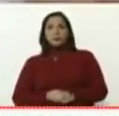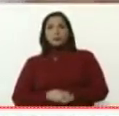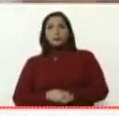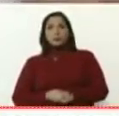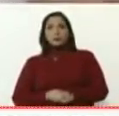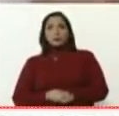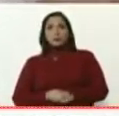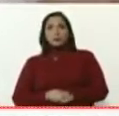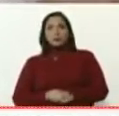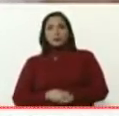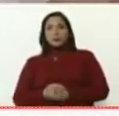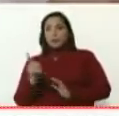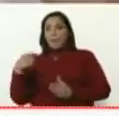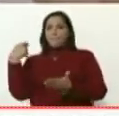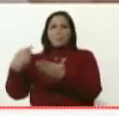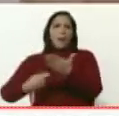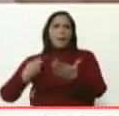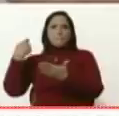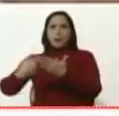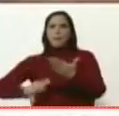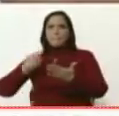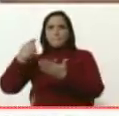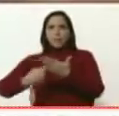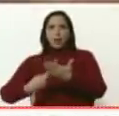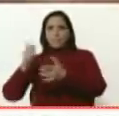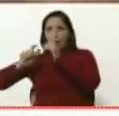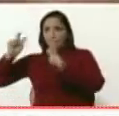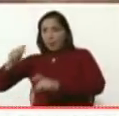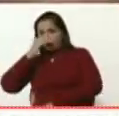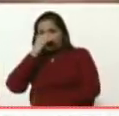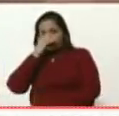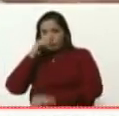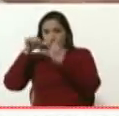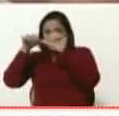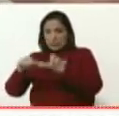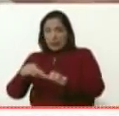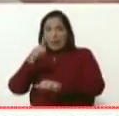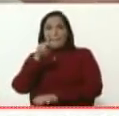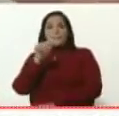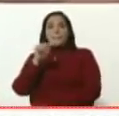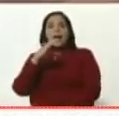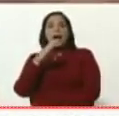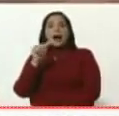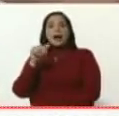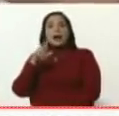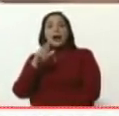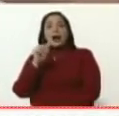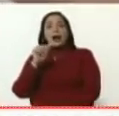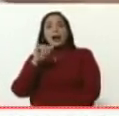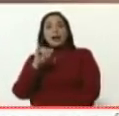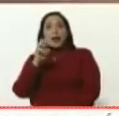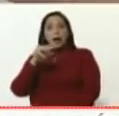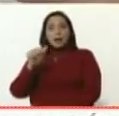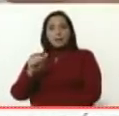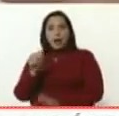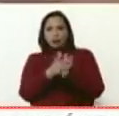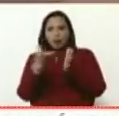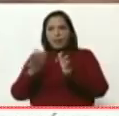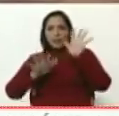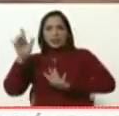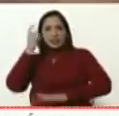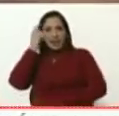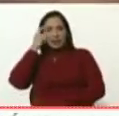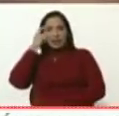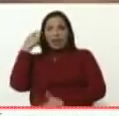los mantuvo a los desertores y criminales en la localidad de Pacaraima durante 15 días, quien les dio el dinero y quien